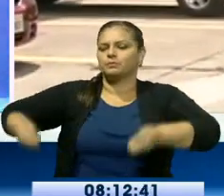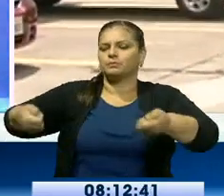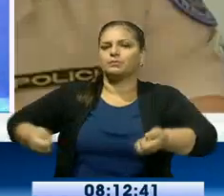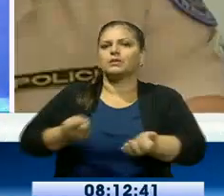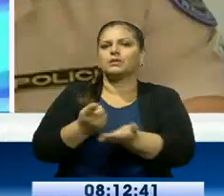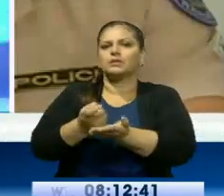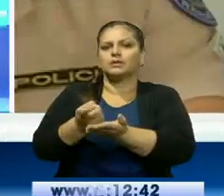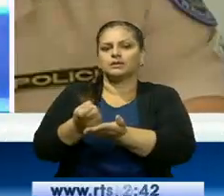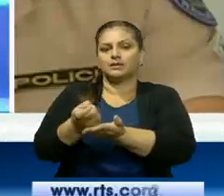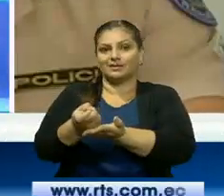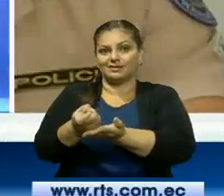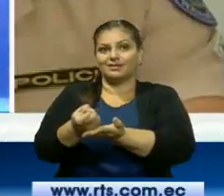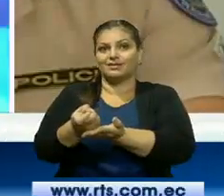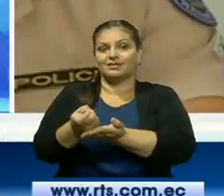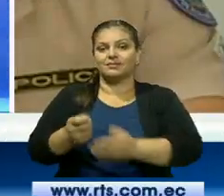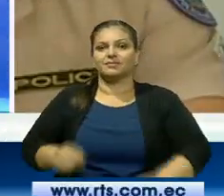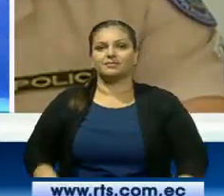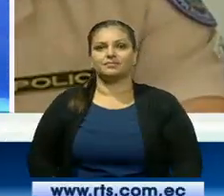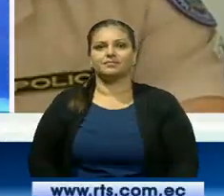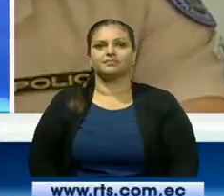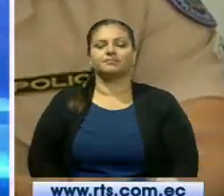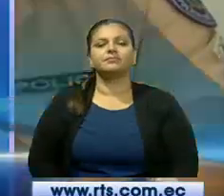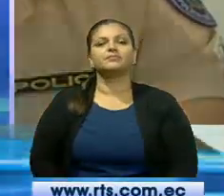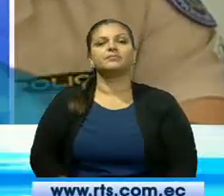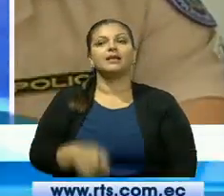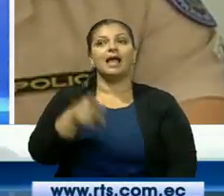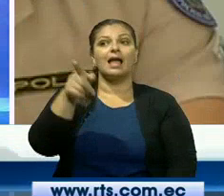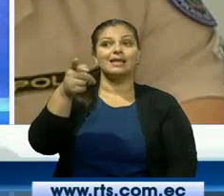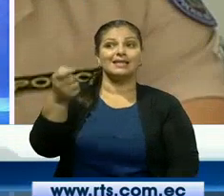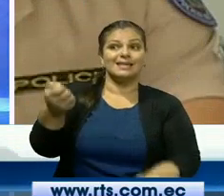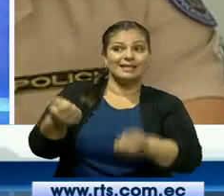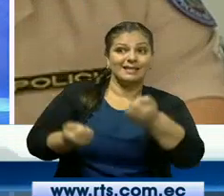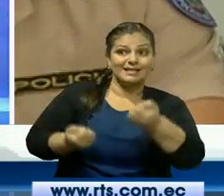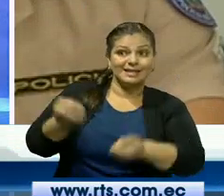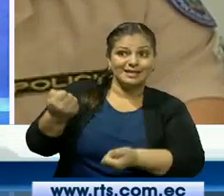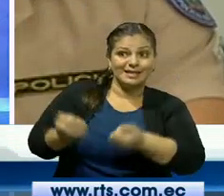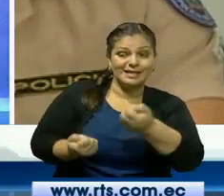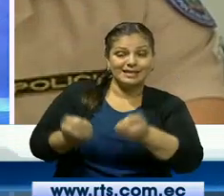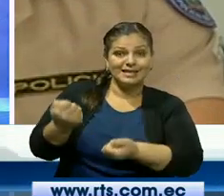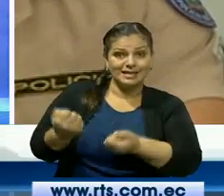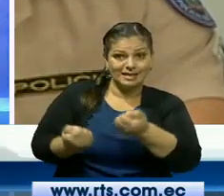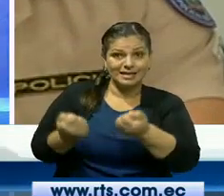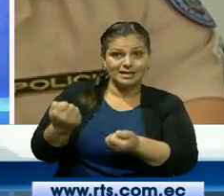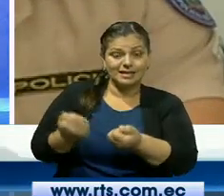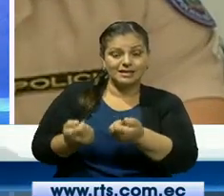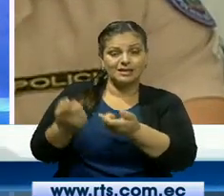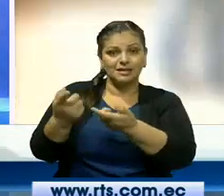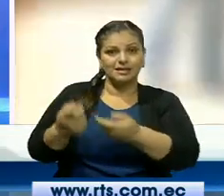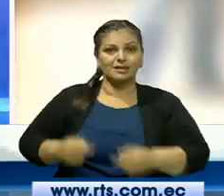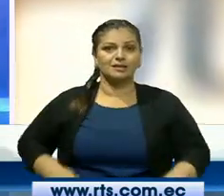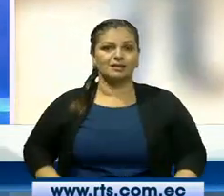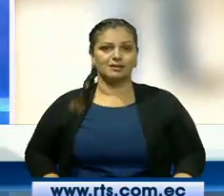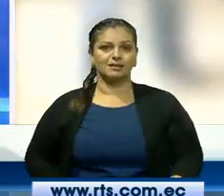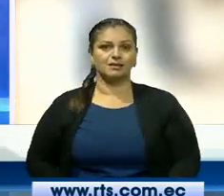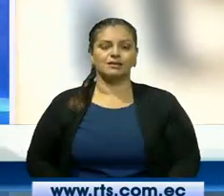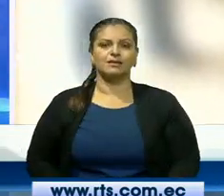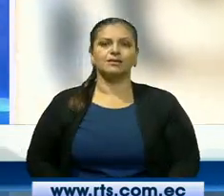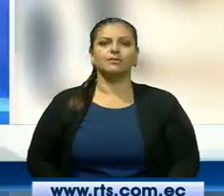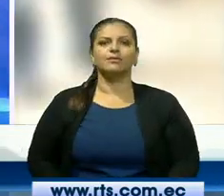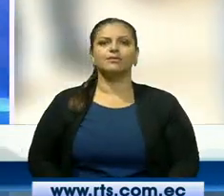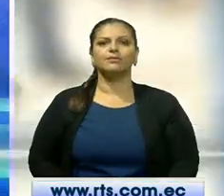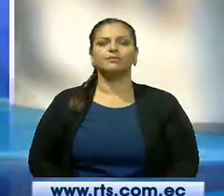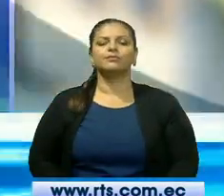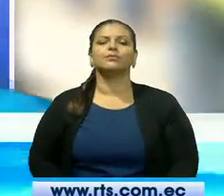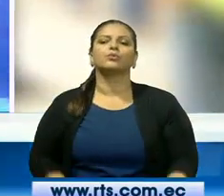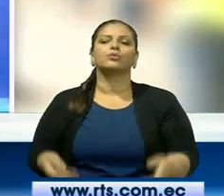tercero. Los conductores que también se encontraban dentro de esta banda organizada detienen los